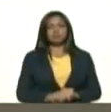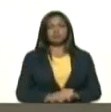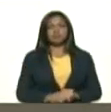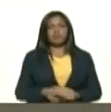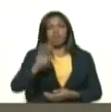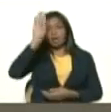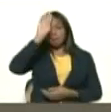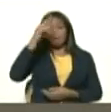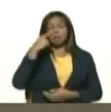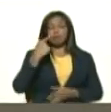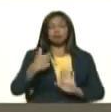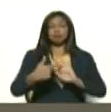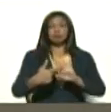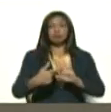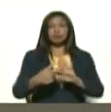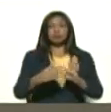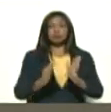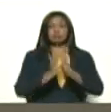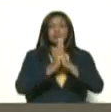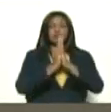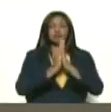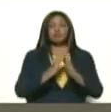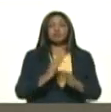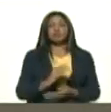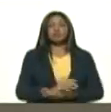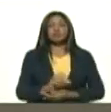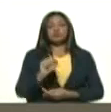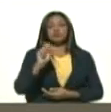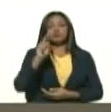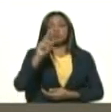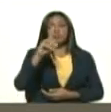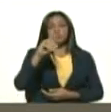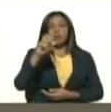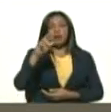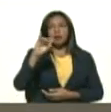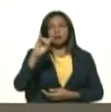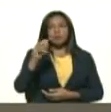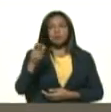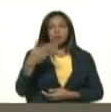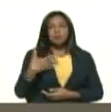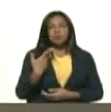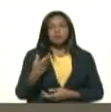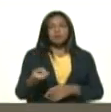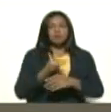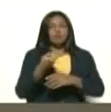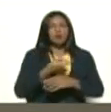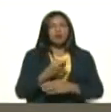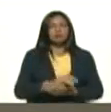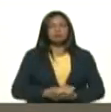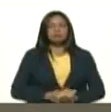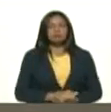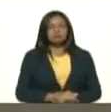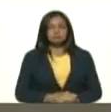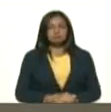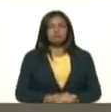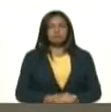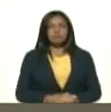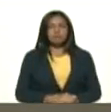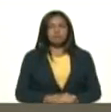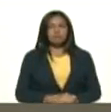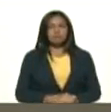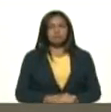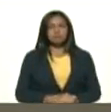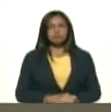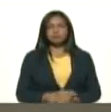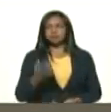sacó el Santo Sudario. Yo lo retuiteé. Si me lo pueden buscar ahí, yo lo retuiteé, Márquez. El rostro